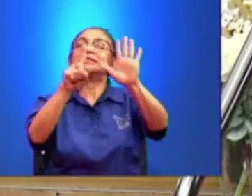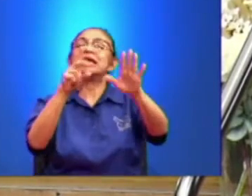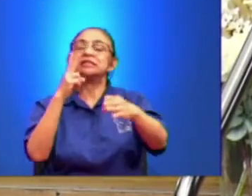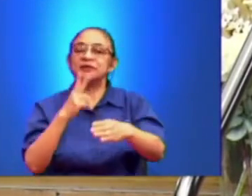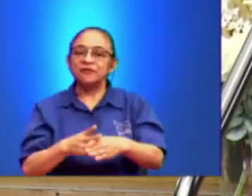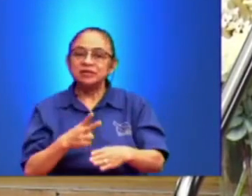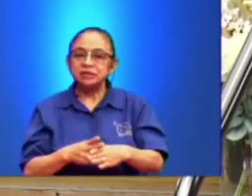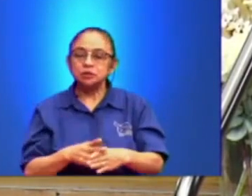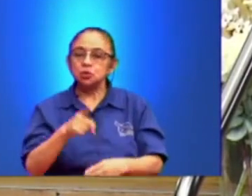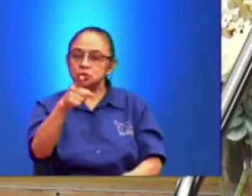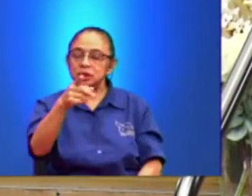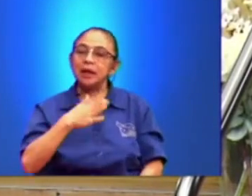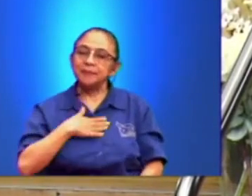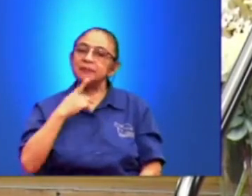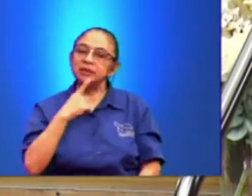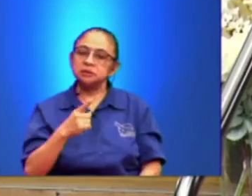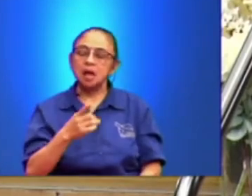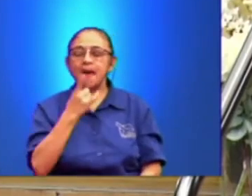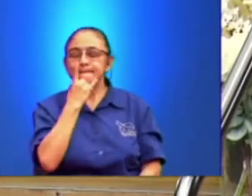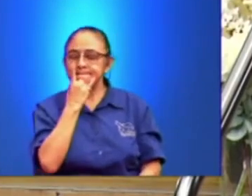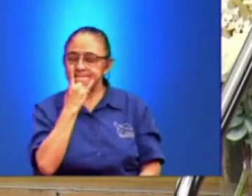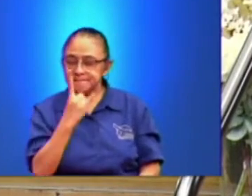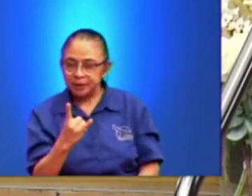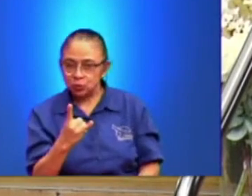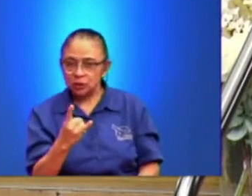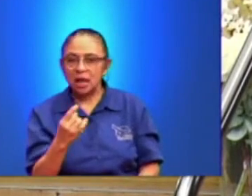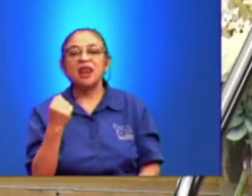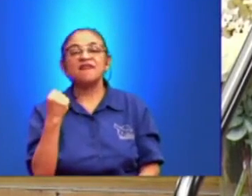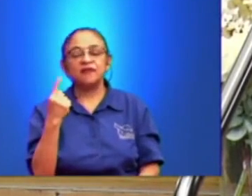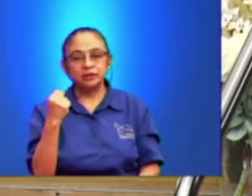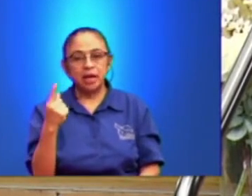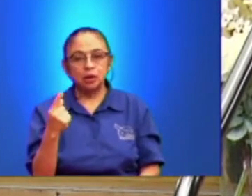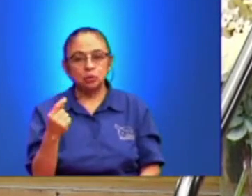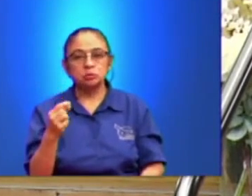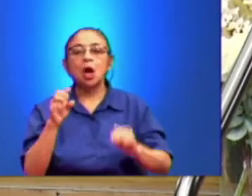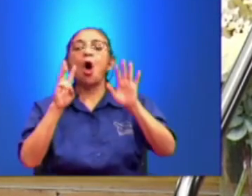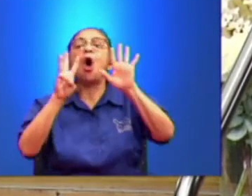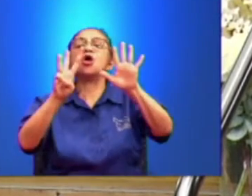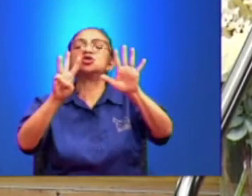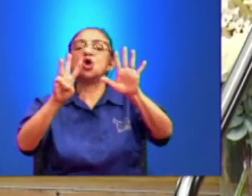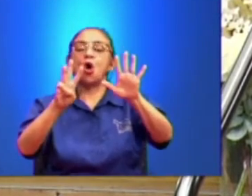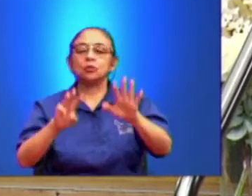y usted me diría hermano disculpe le faltaron ocho